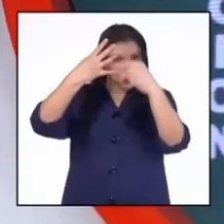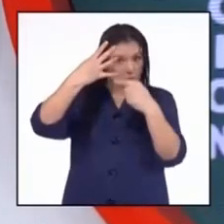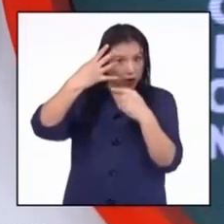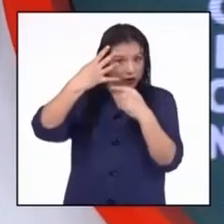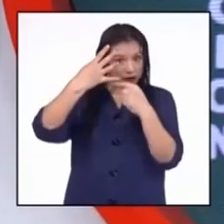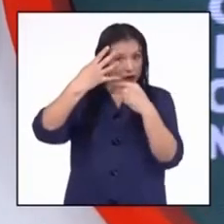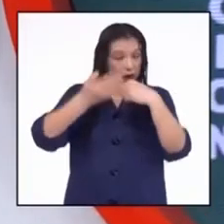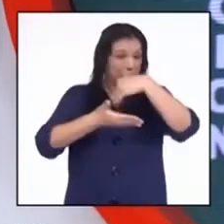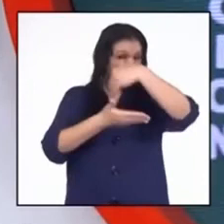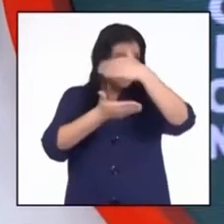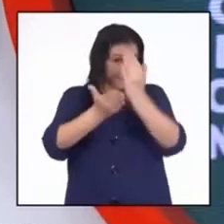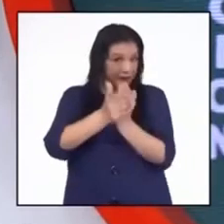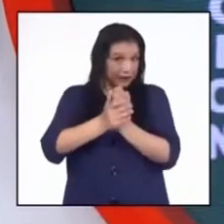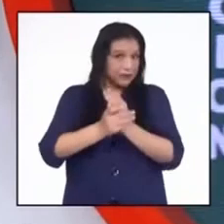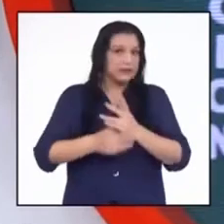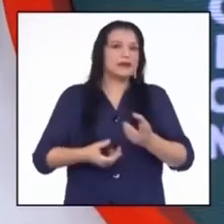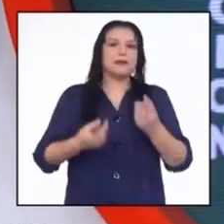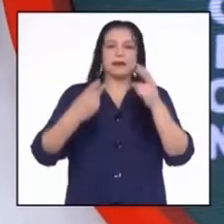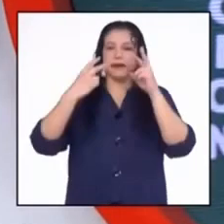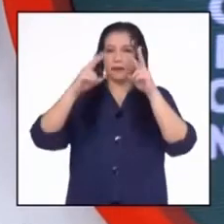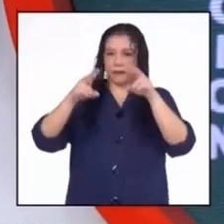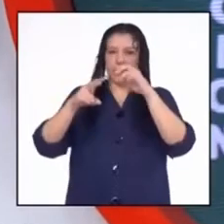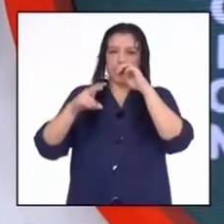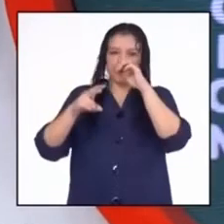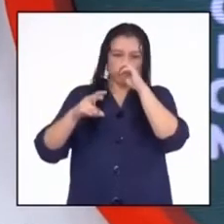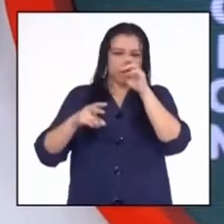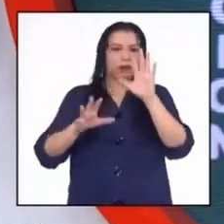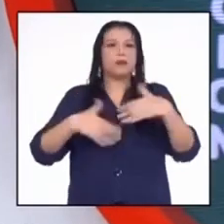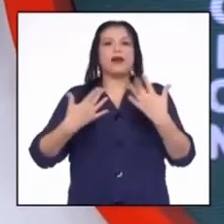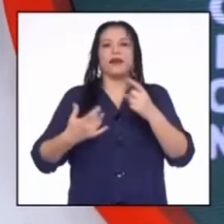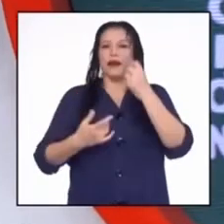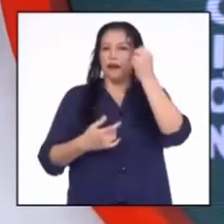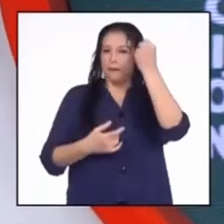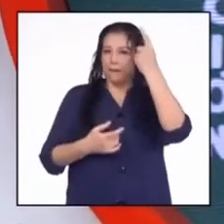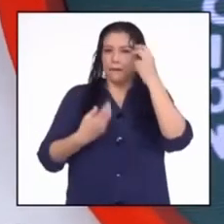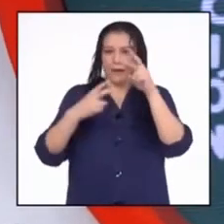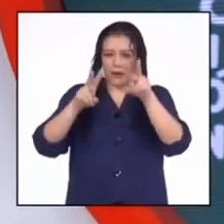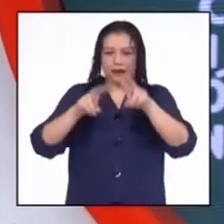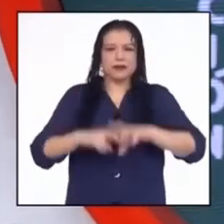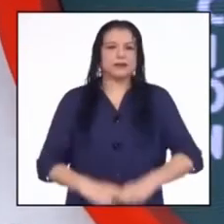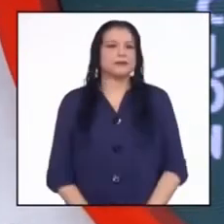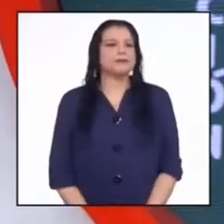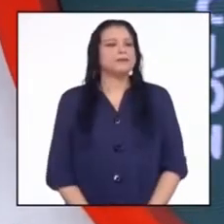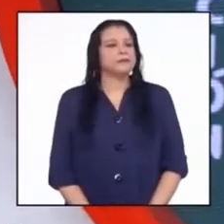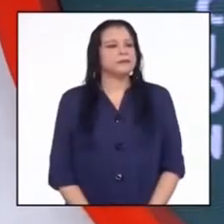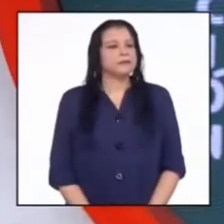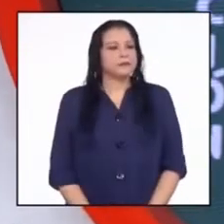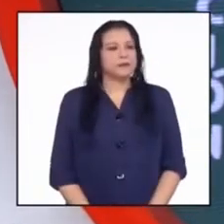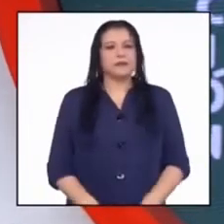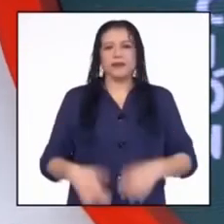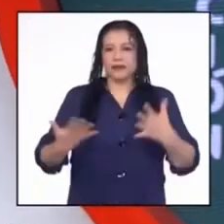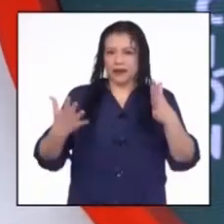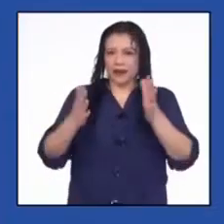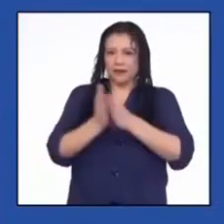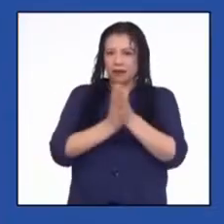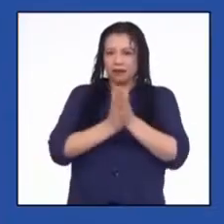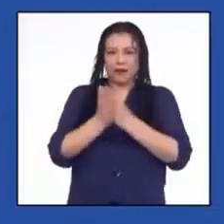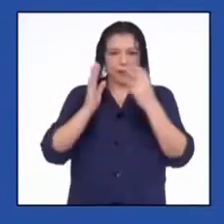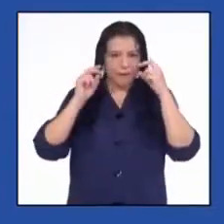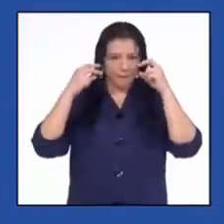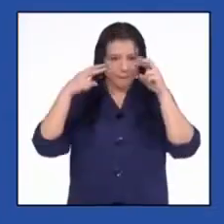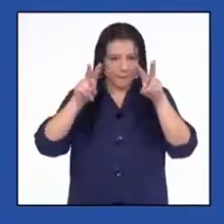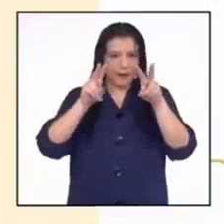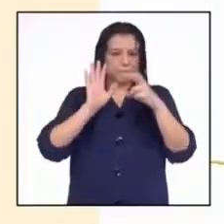secciones. A ver, veamos si pueden identificarlas. ¿Sí? Ya, ahí va.